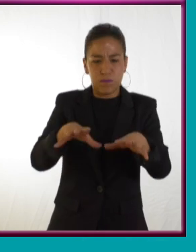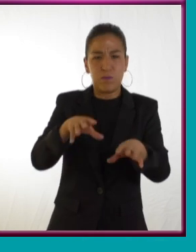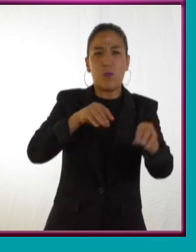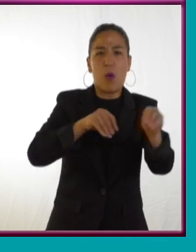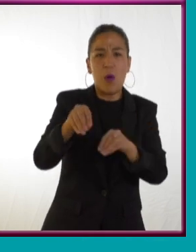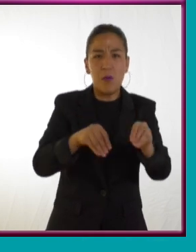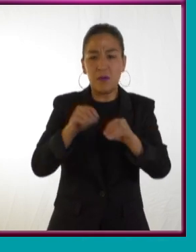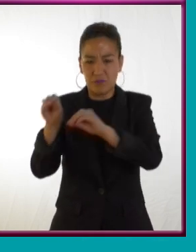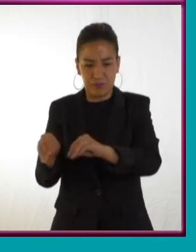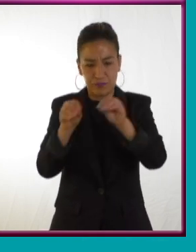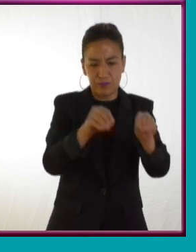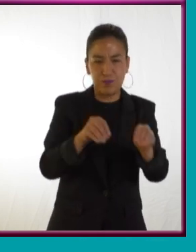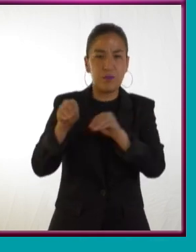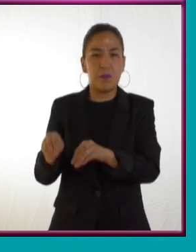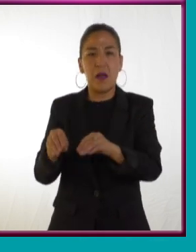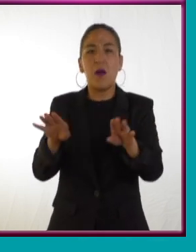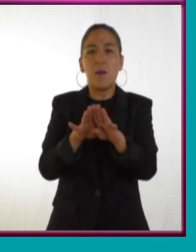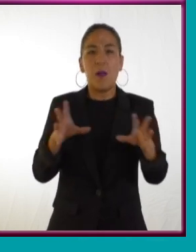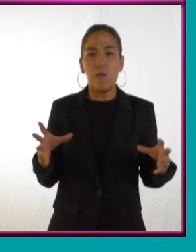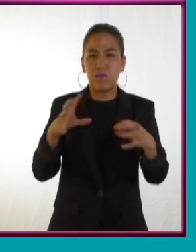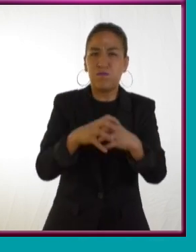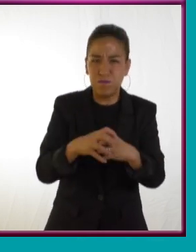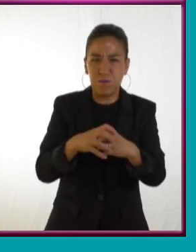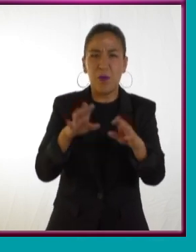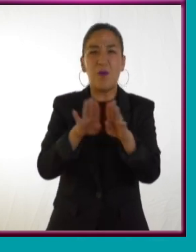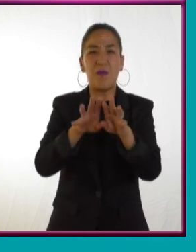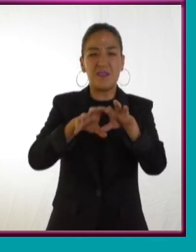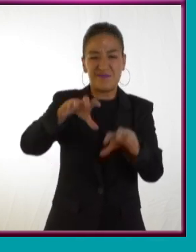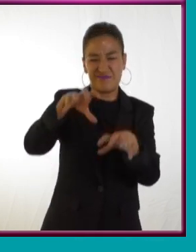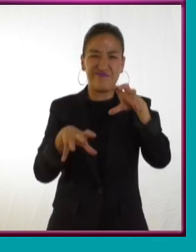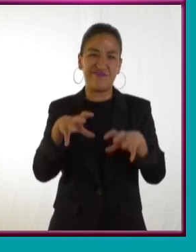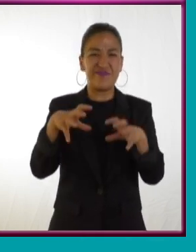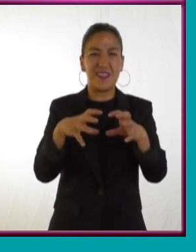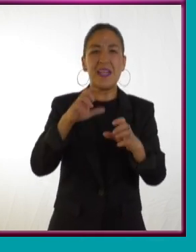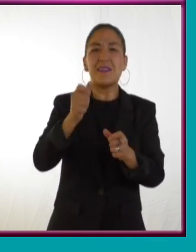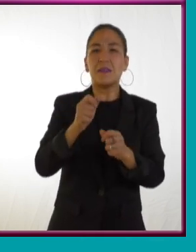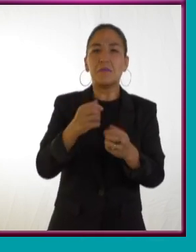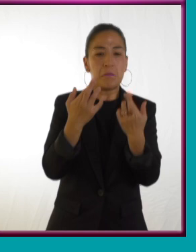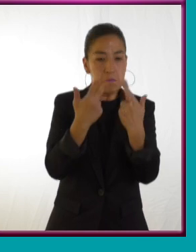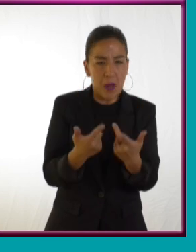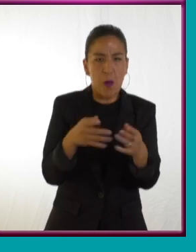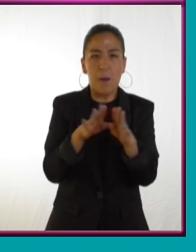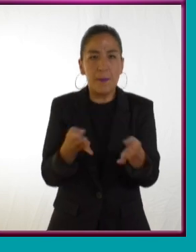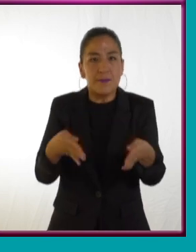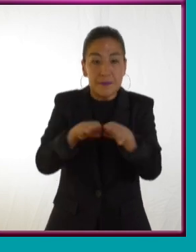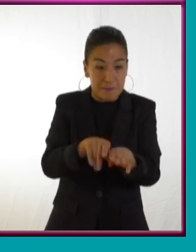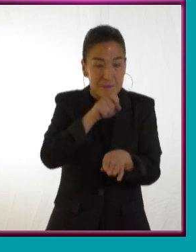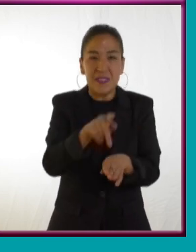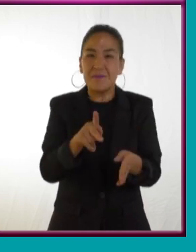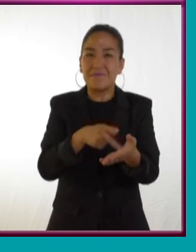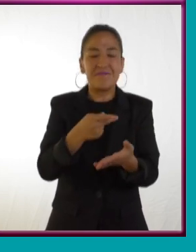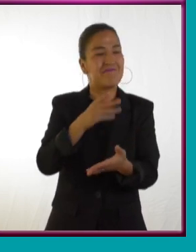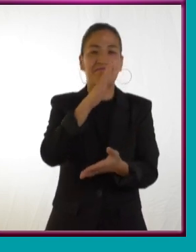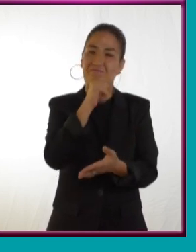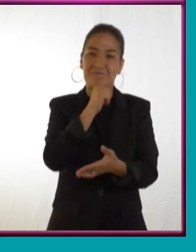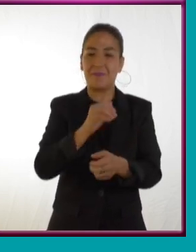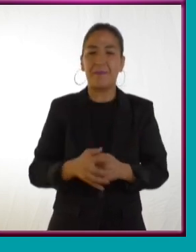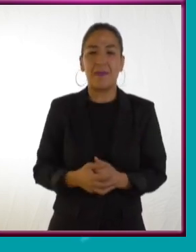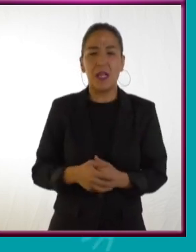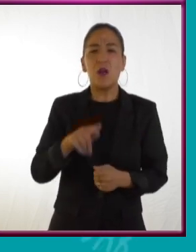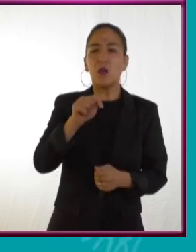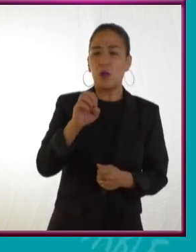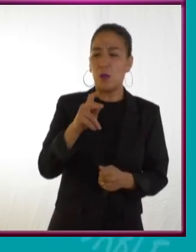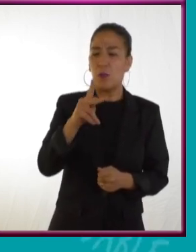dilatados, movidos de un lado a otro, se contraen o deforman, pero que no se rompen ni se pegan sobre sí mismos.